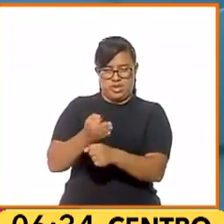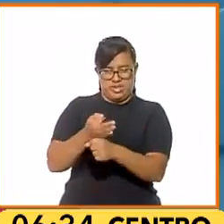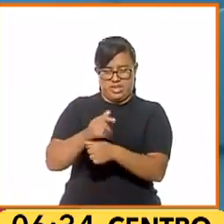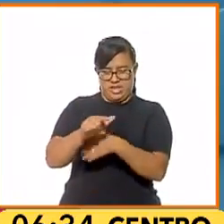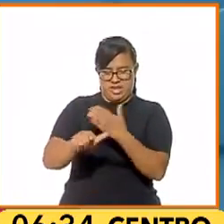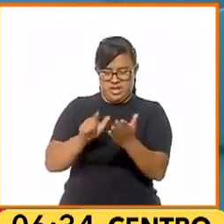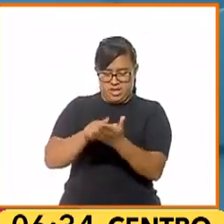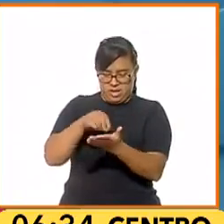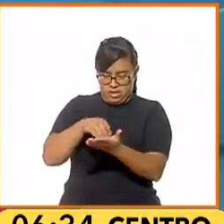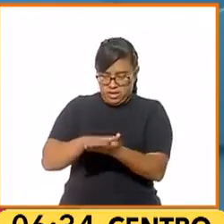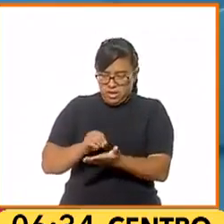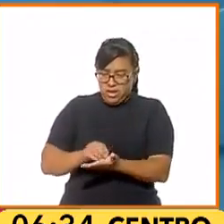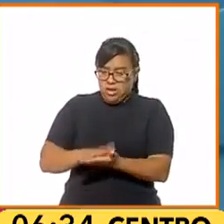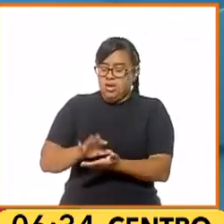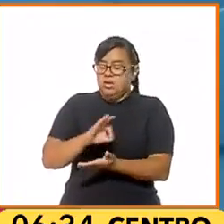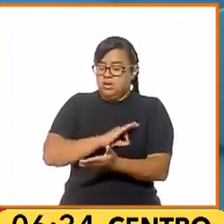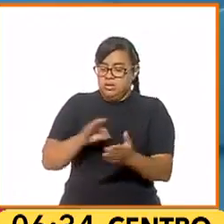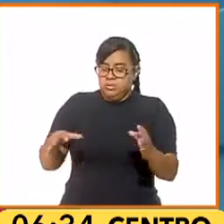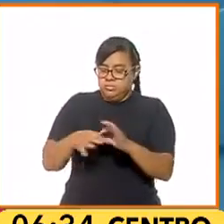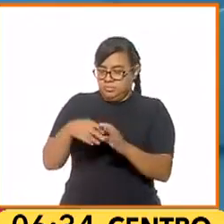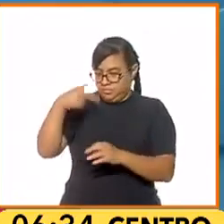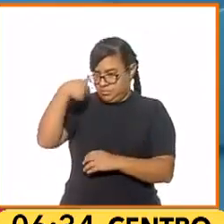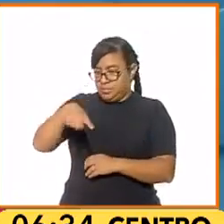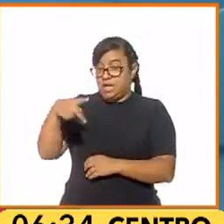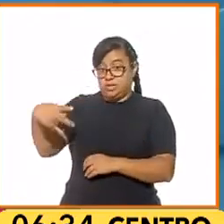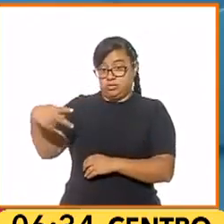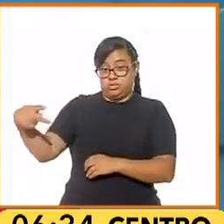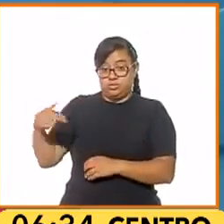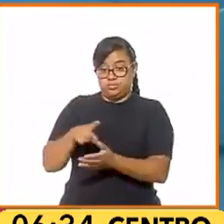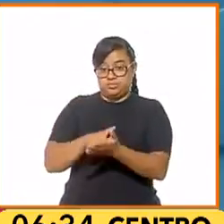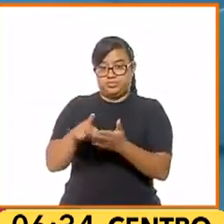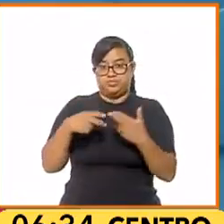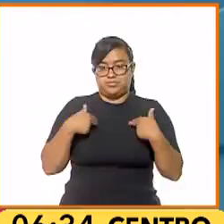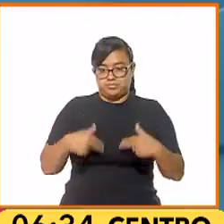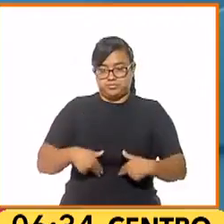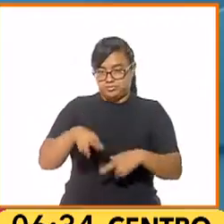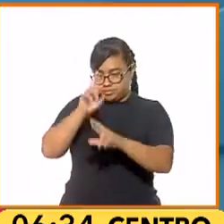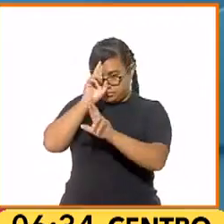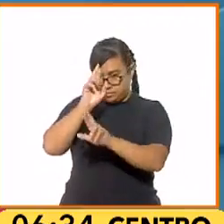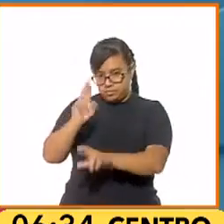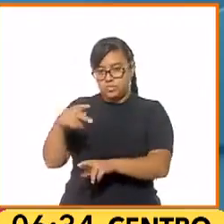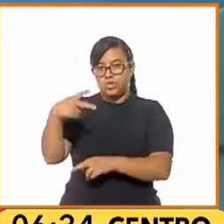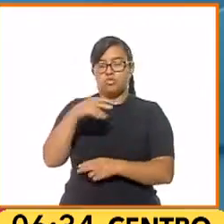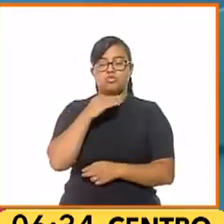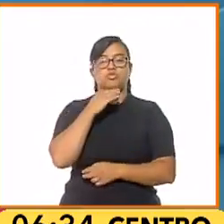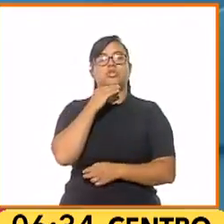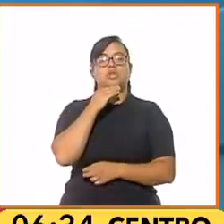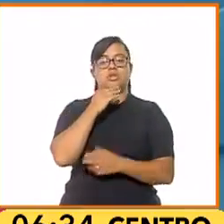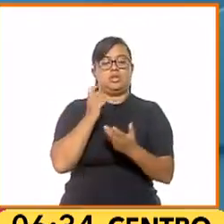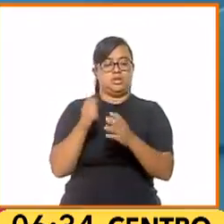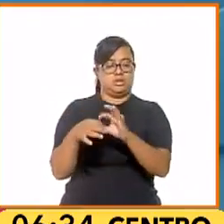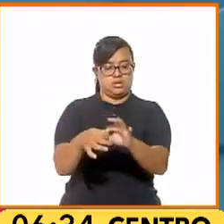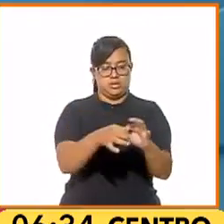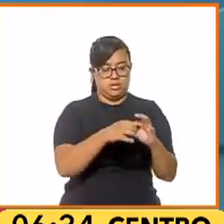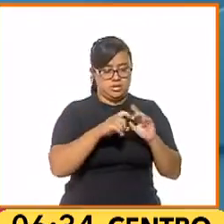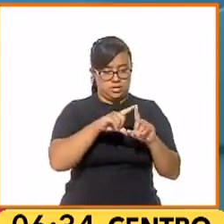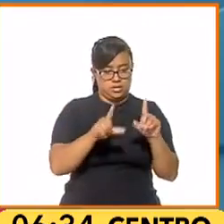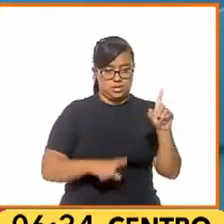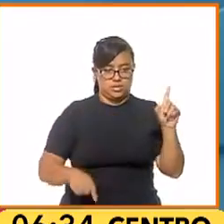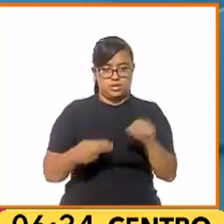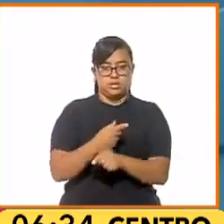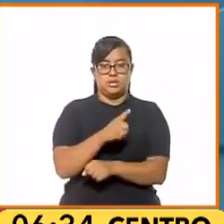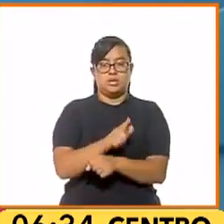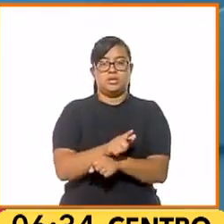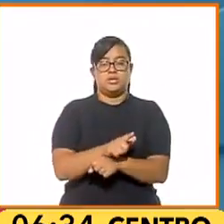legislación que protegen los derechos humanos, la dignidad de las personas, el interés público, la unidad nacional, la seguridad